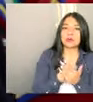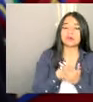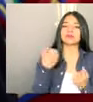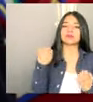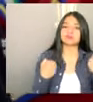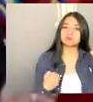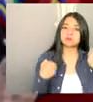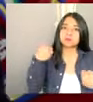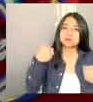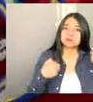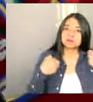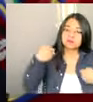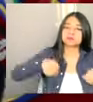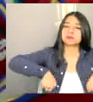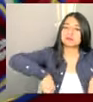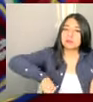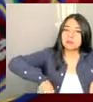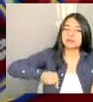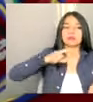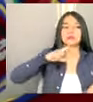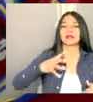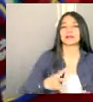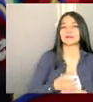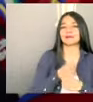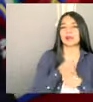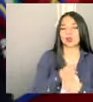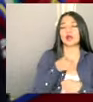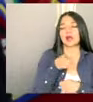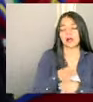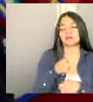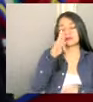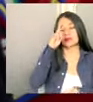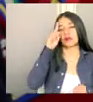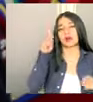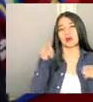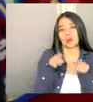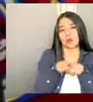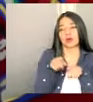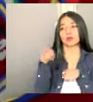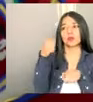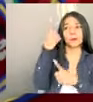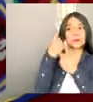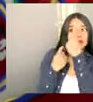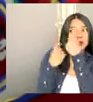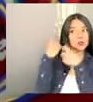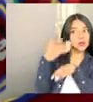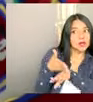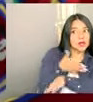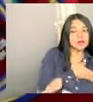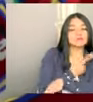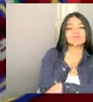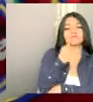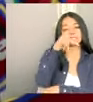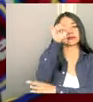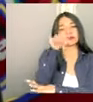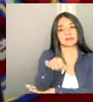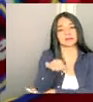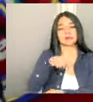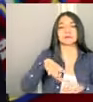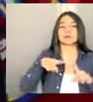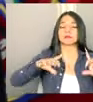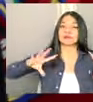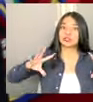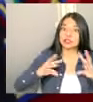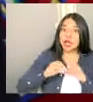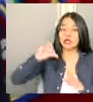vehículos, de motocicletas. Justamente retomo una de las preguntas que se me hizo anteriormente. Hay contratos que no lo podemos parar